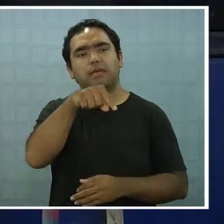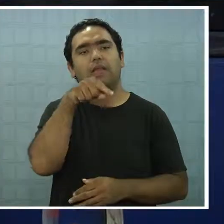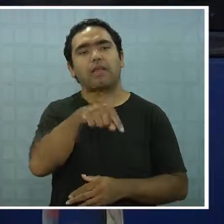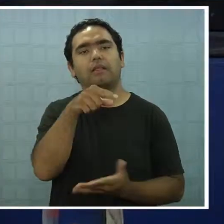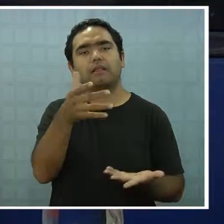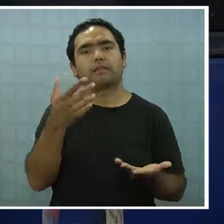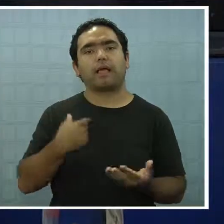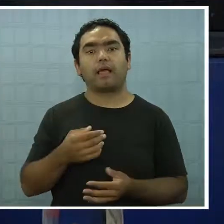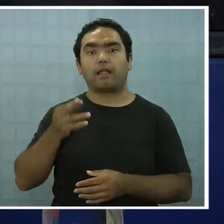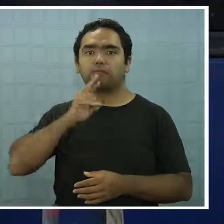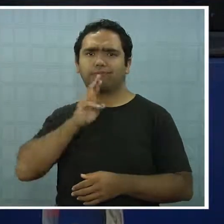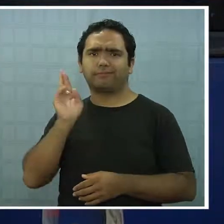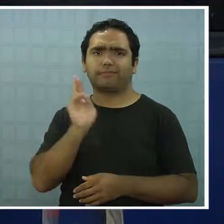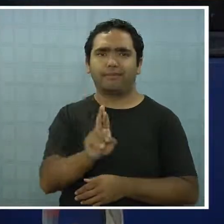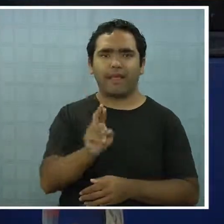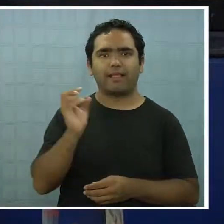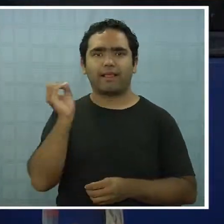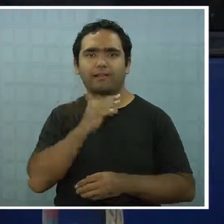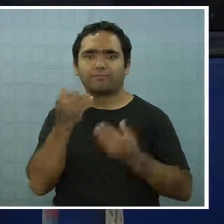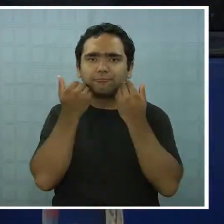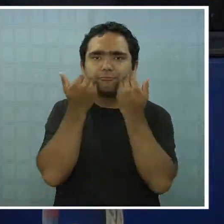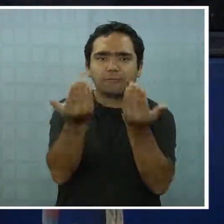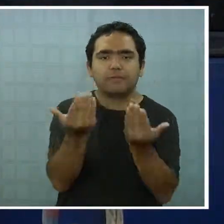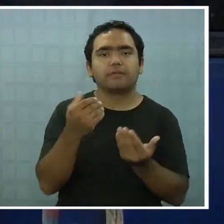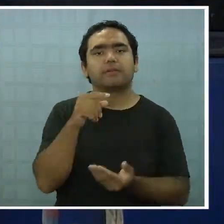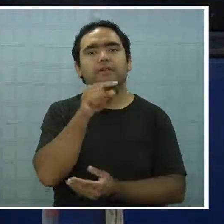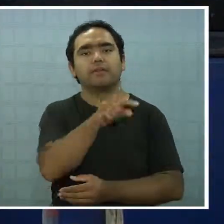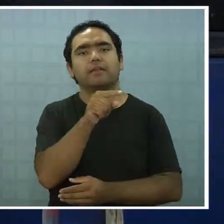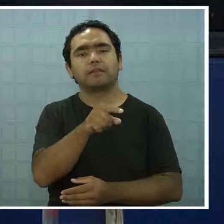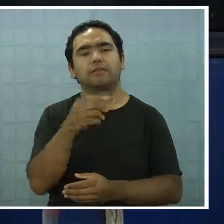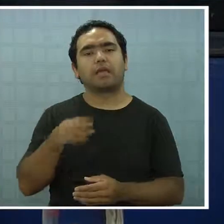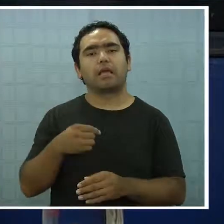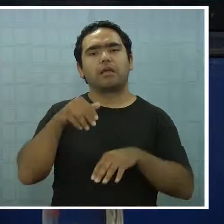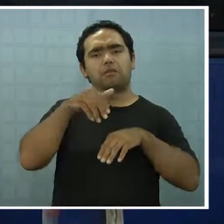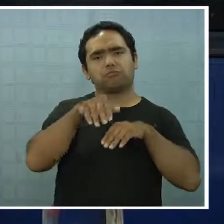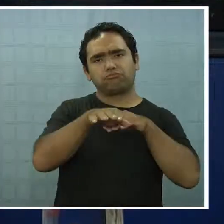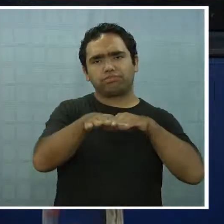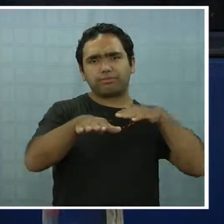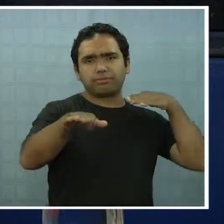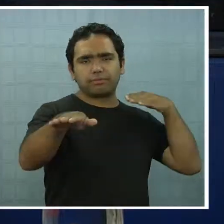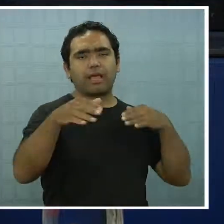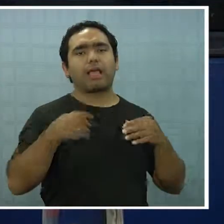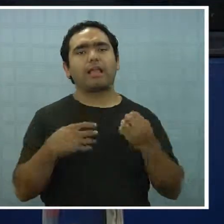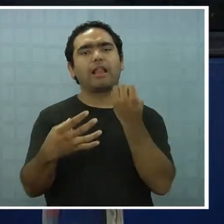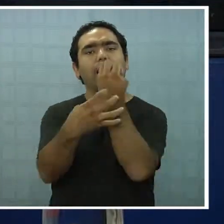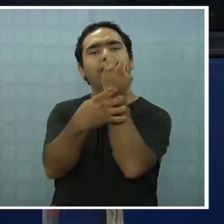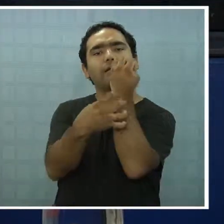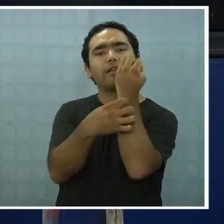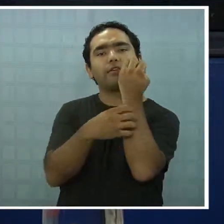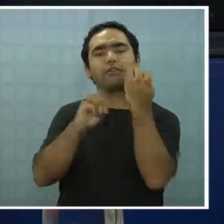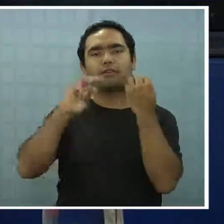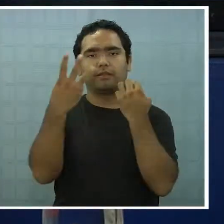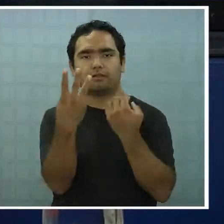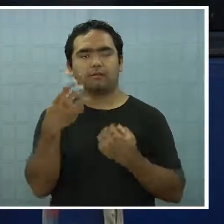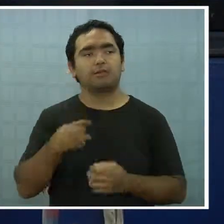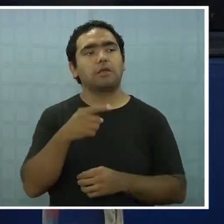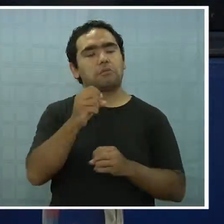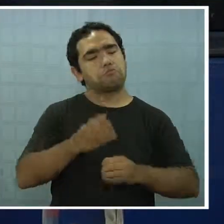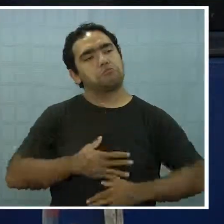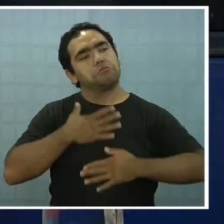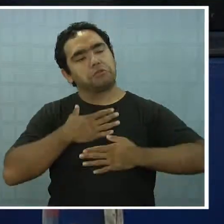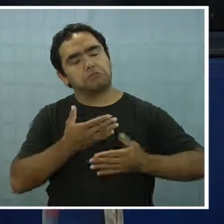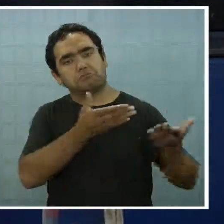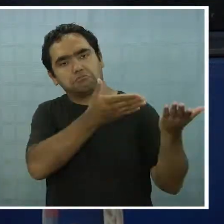esta respuesta generosa, solidaria, digamos, se llamó así, Caravana Solidaria desde Atacama, y para mí fue muy emocionante la oportunidad de poder